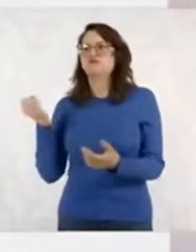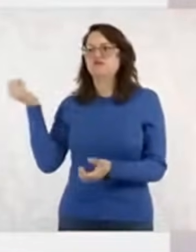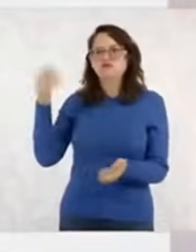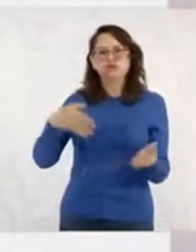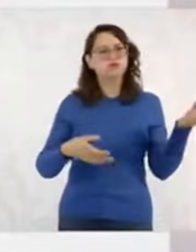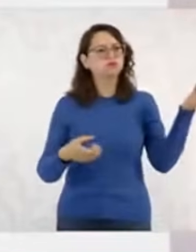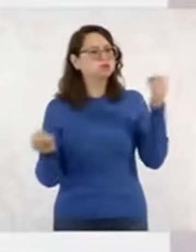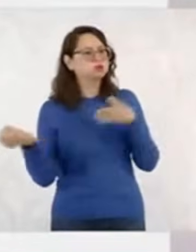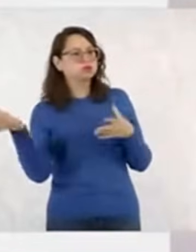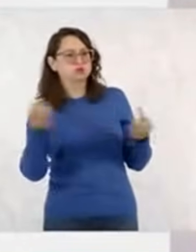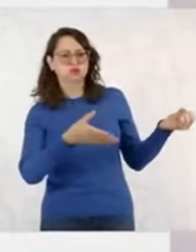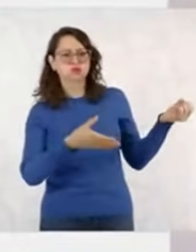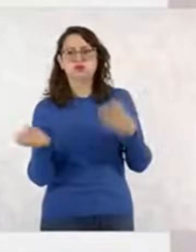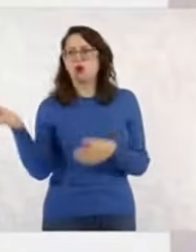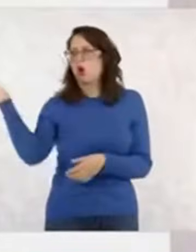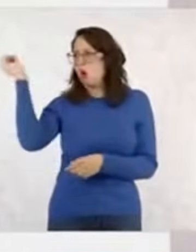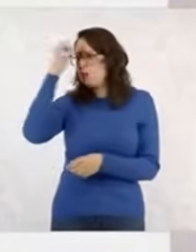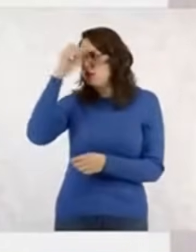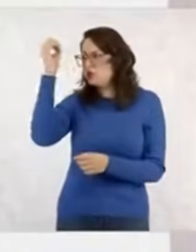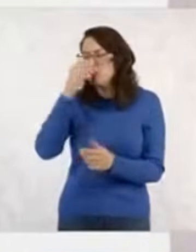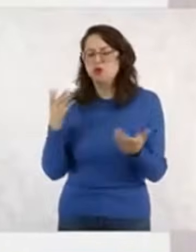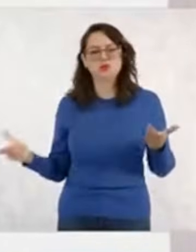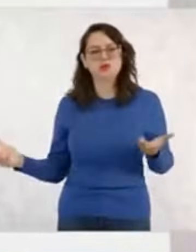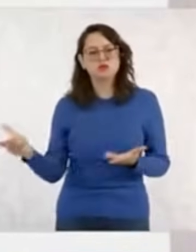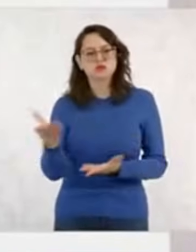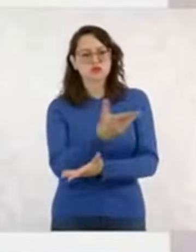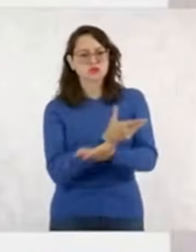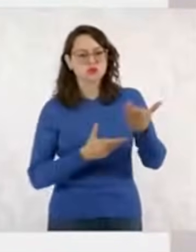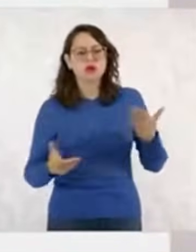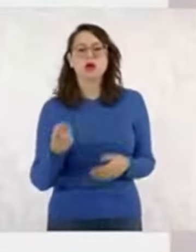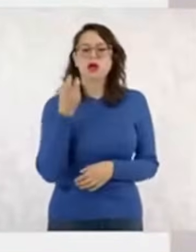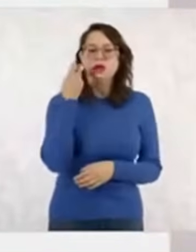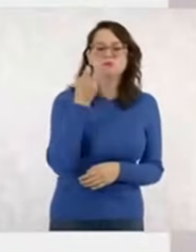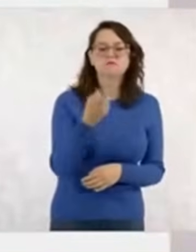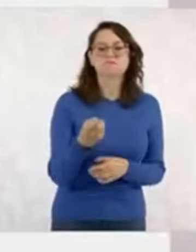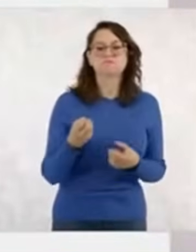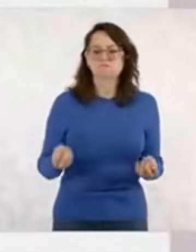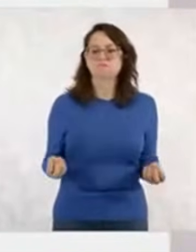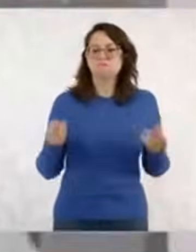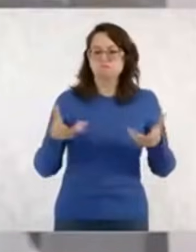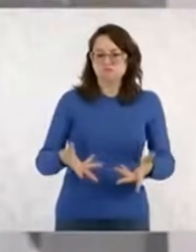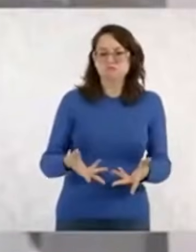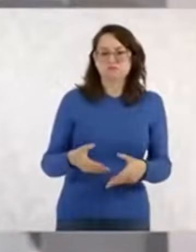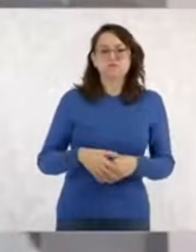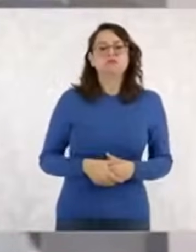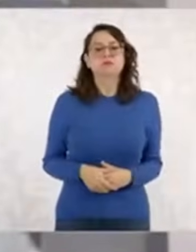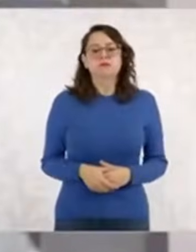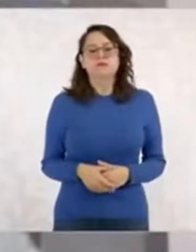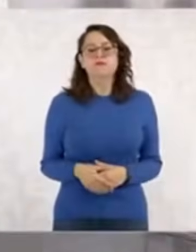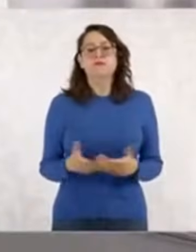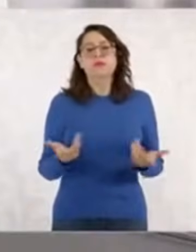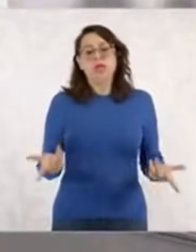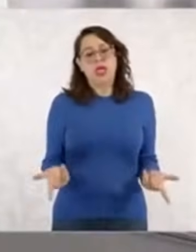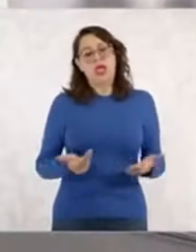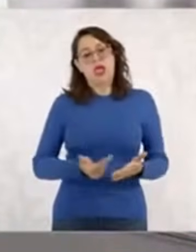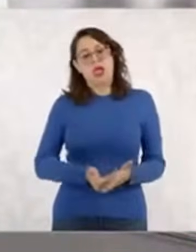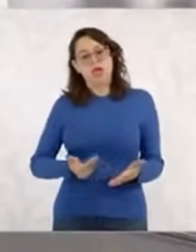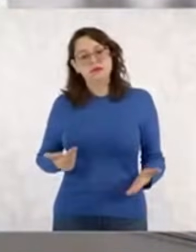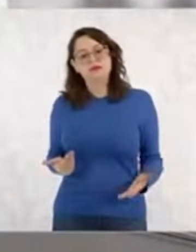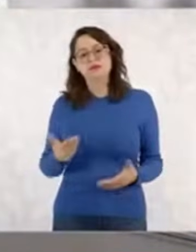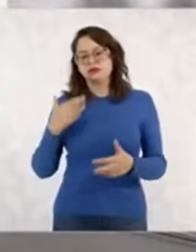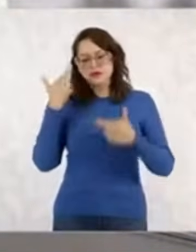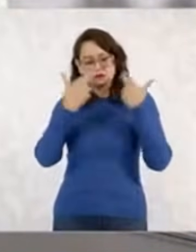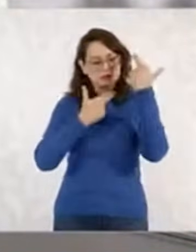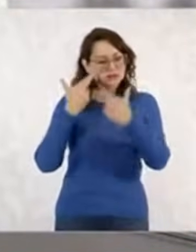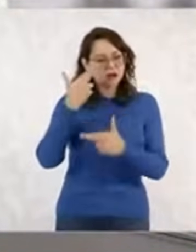su perspectiva sus conocimientos y también contribuciones. Como han probado las experiencias previas en otros países